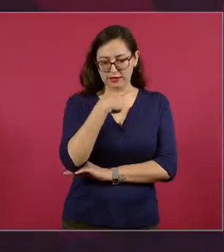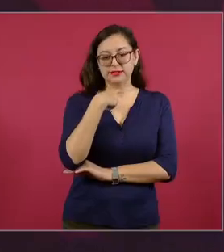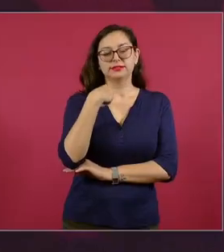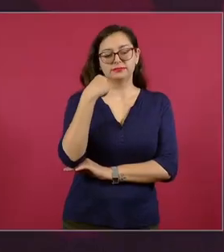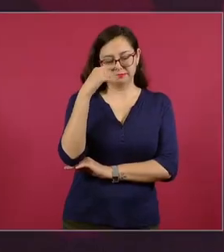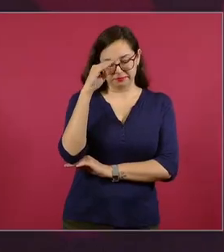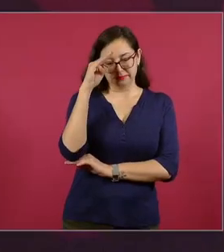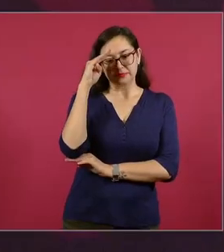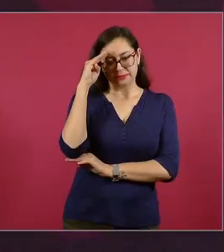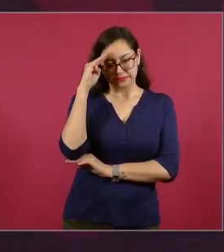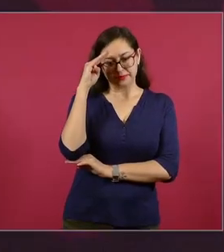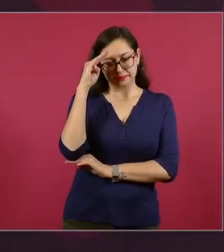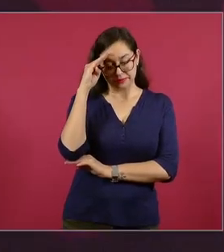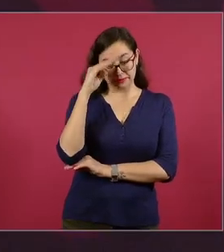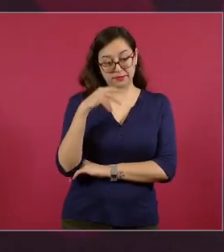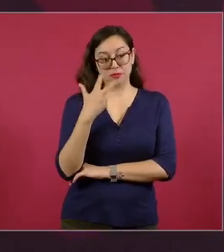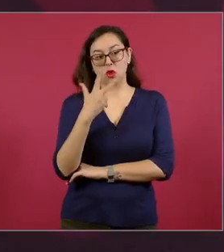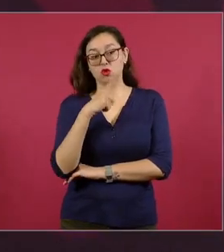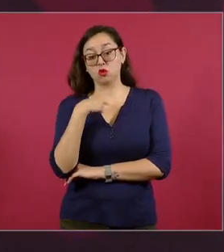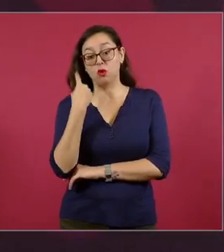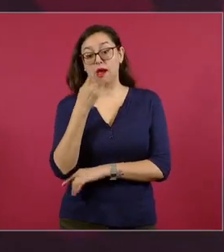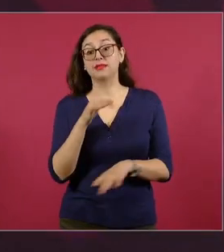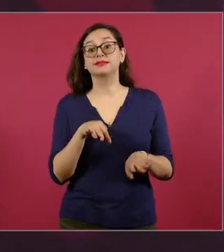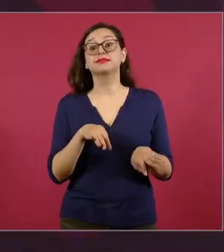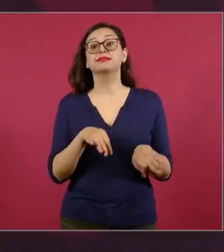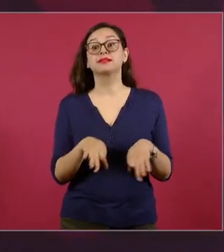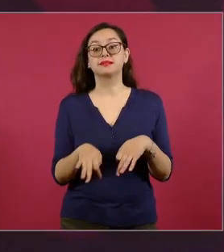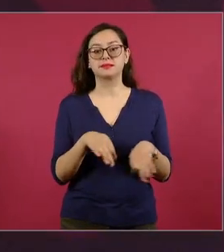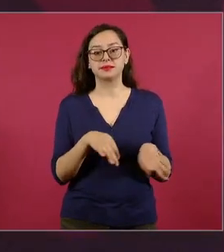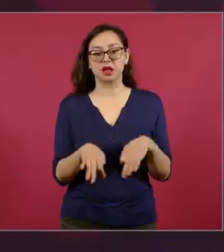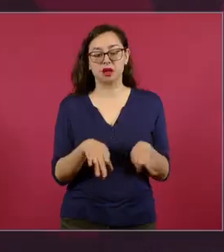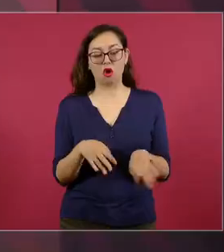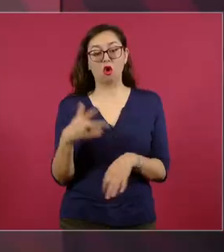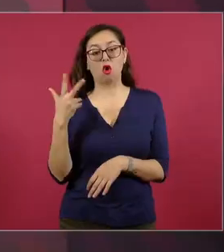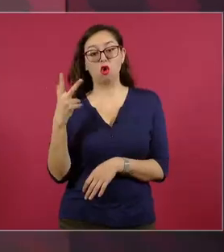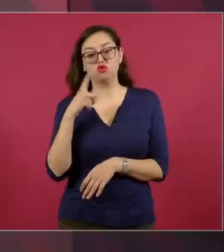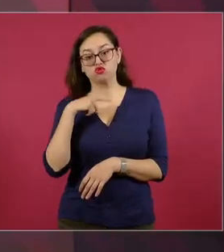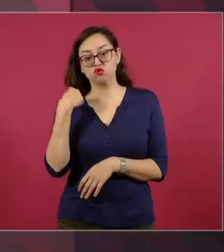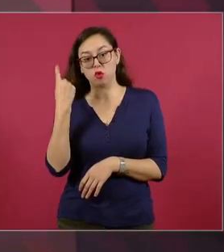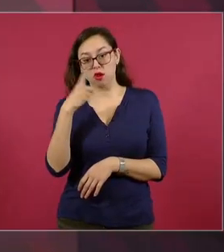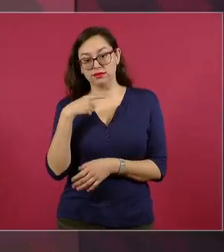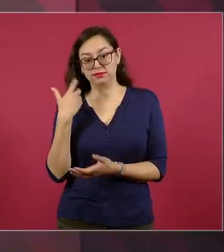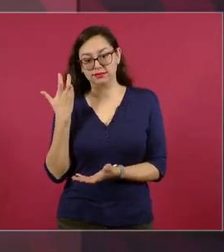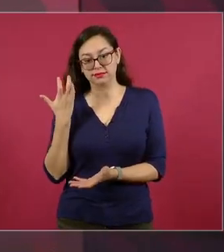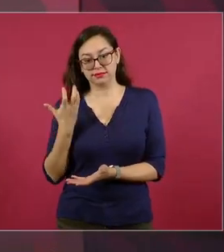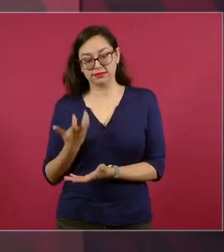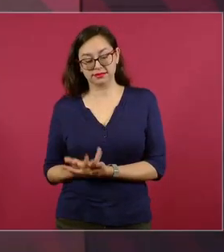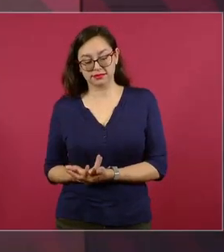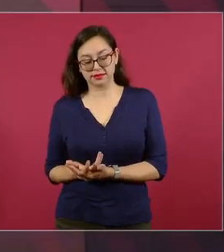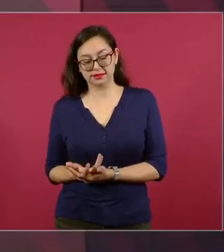8 horas para trabajar y 8 horas para descansar.